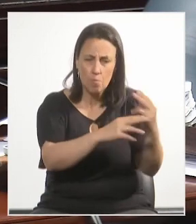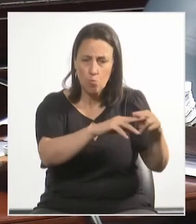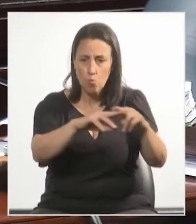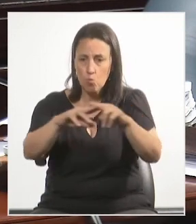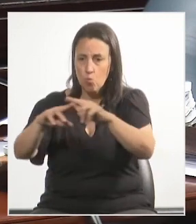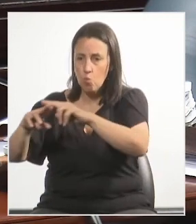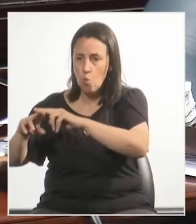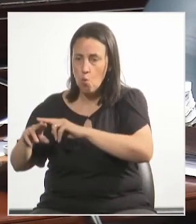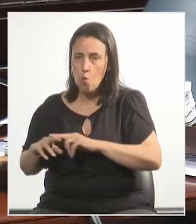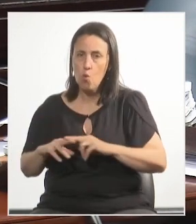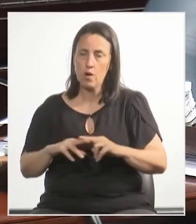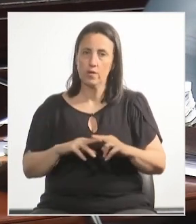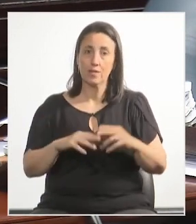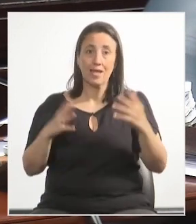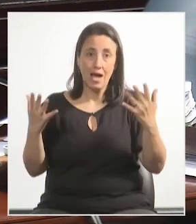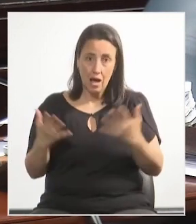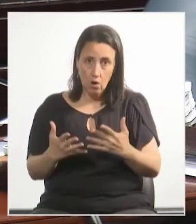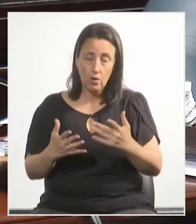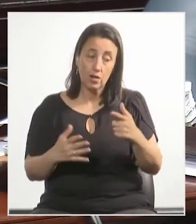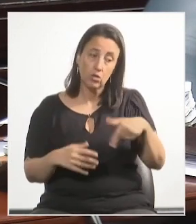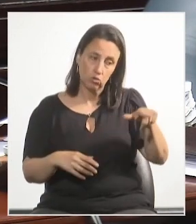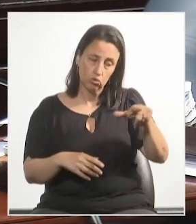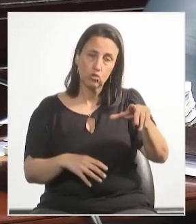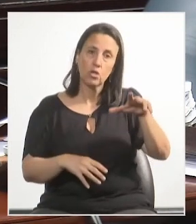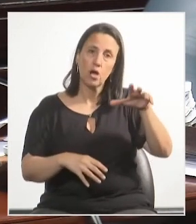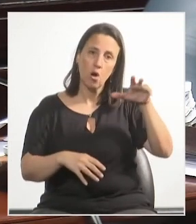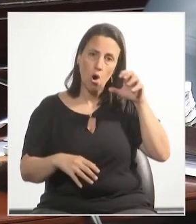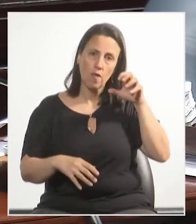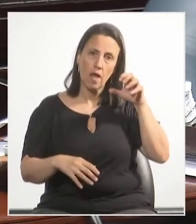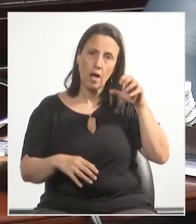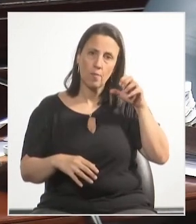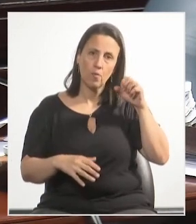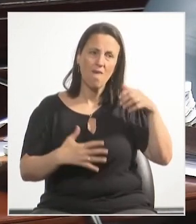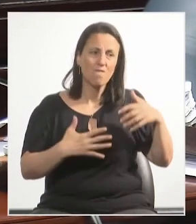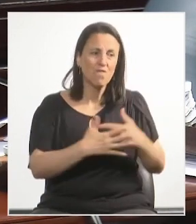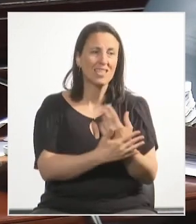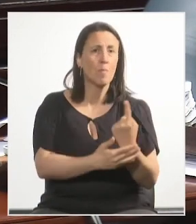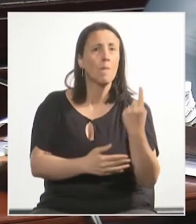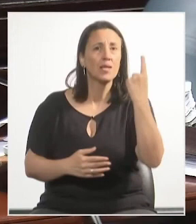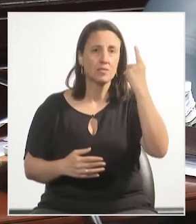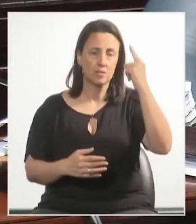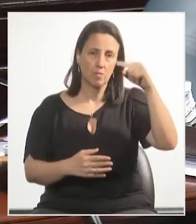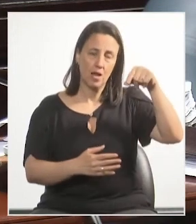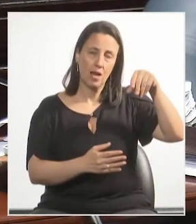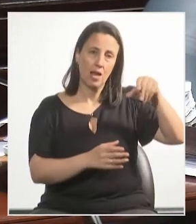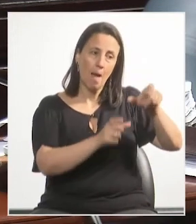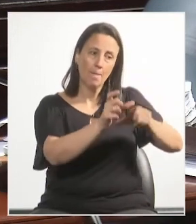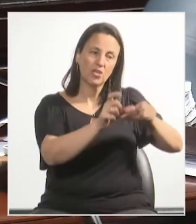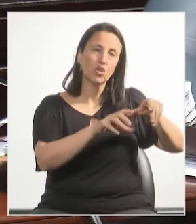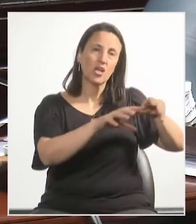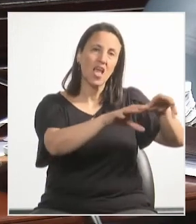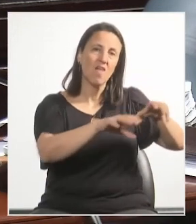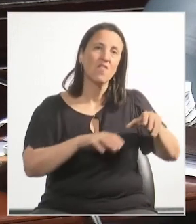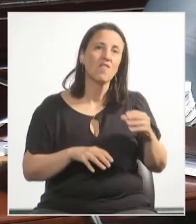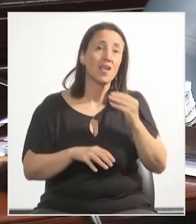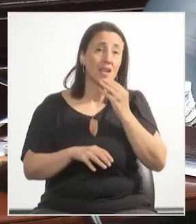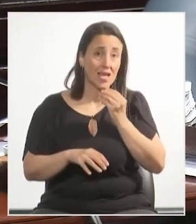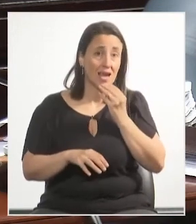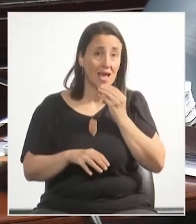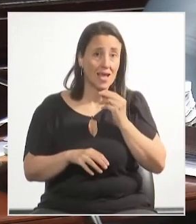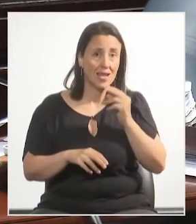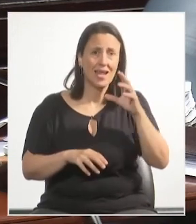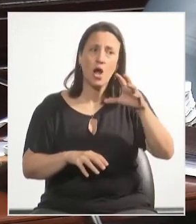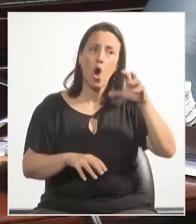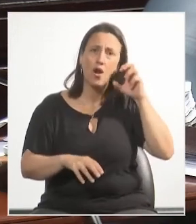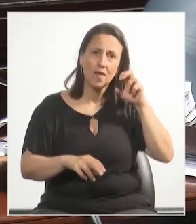particularmente en esta instancia, la que recordamos que tuvo como víctima principal al pueblo judío, sea recordada y no se